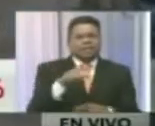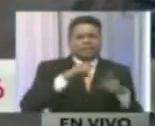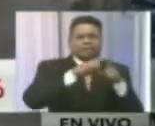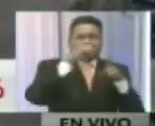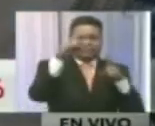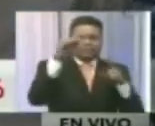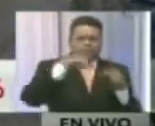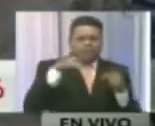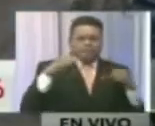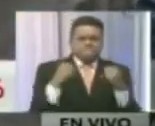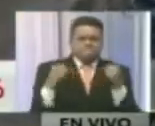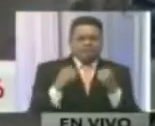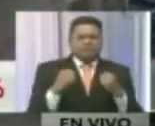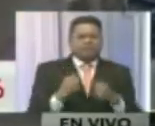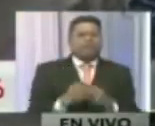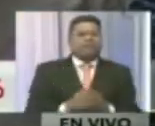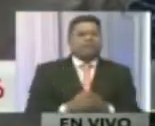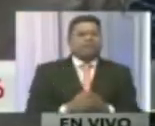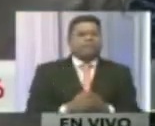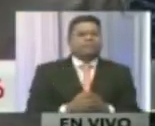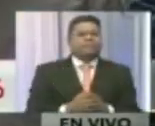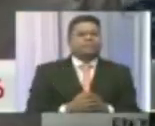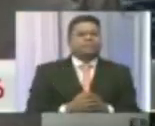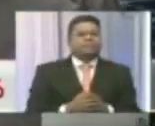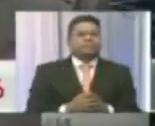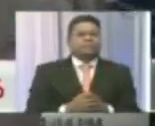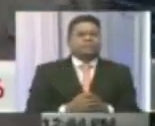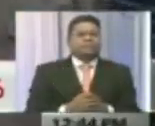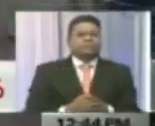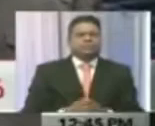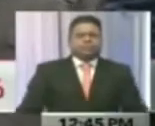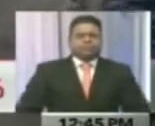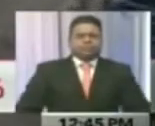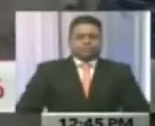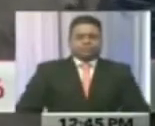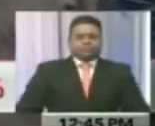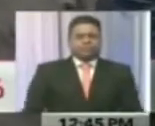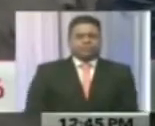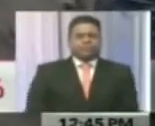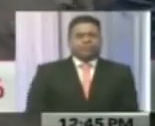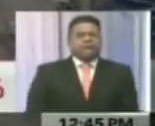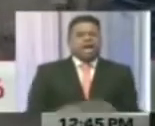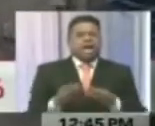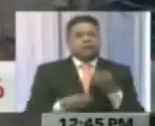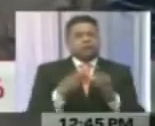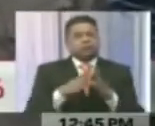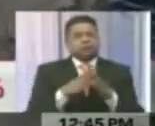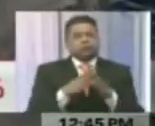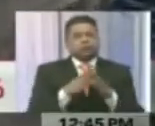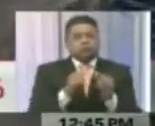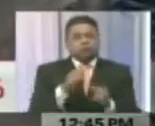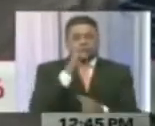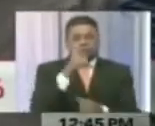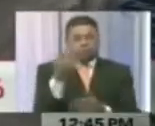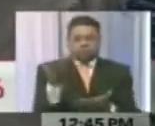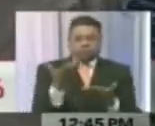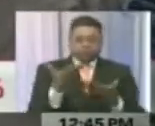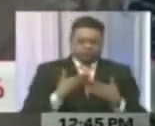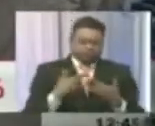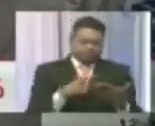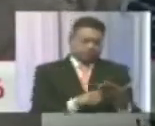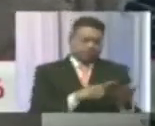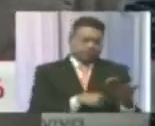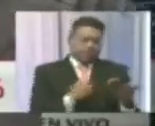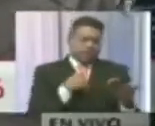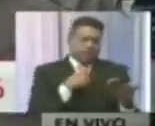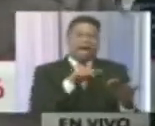Marinita como ente adscrito al Ministerio del Poder Popular para el Turismo. Siguiendo los lineamientos de nuestra ministra Marlene Contreras y